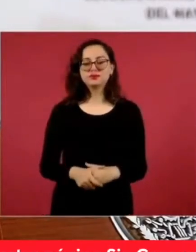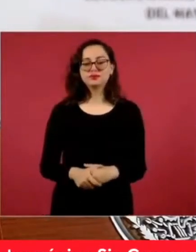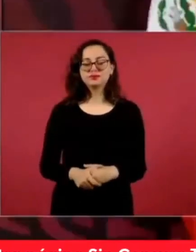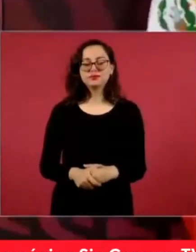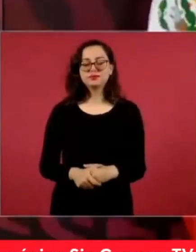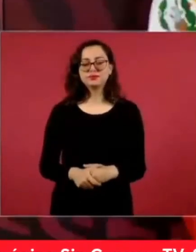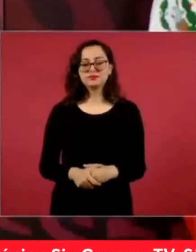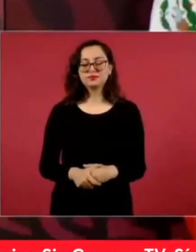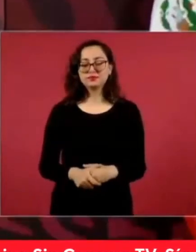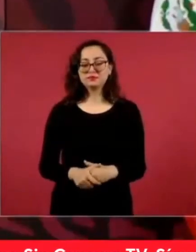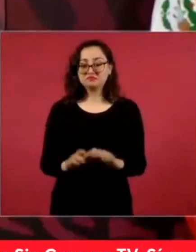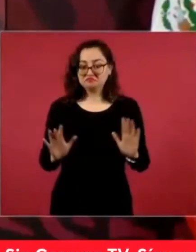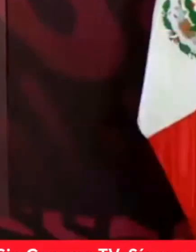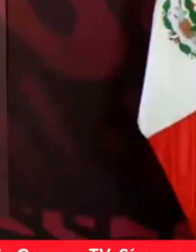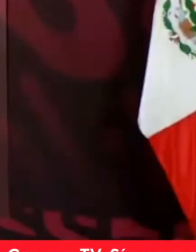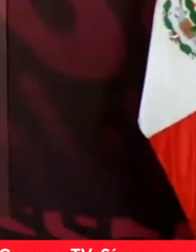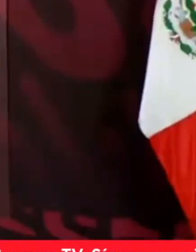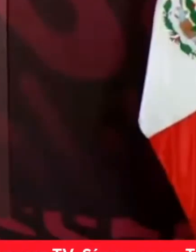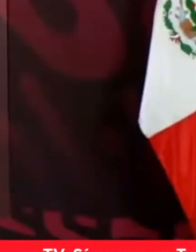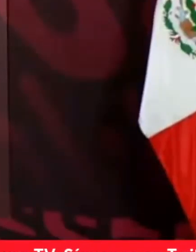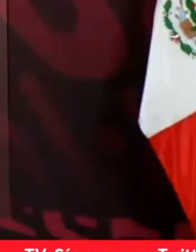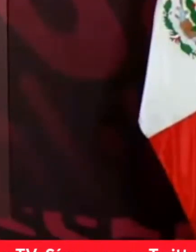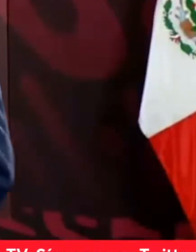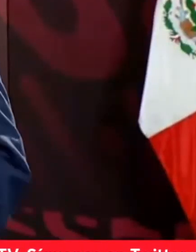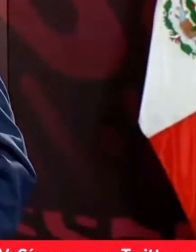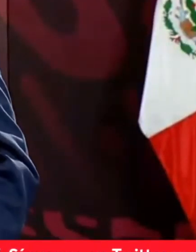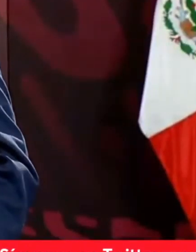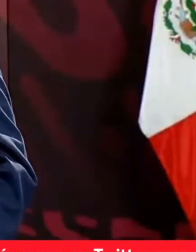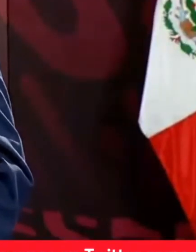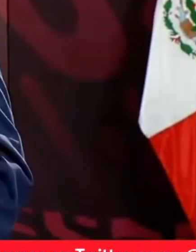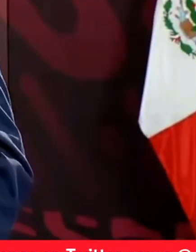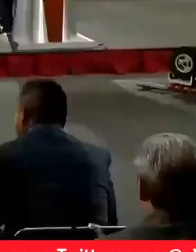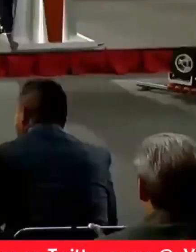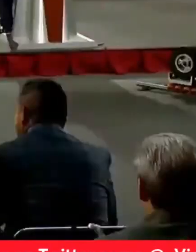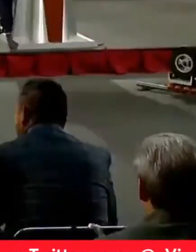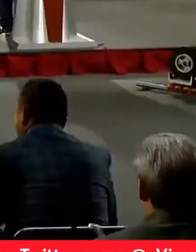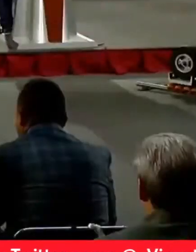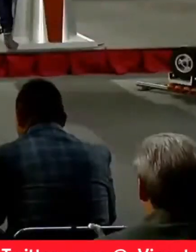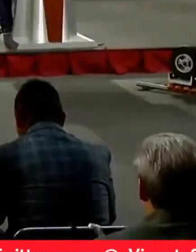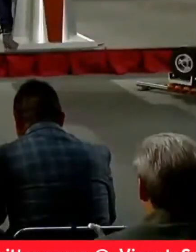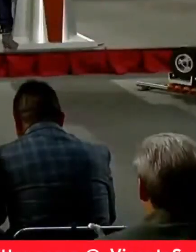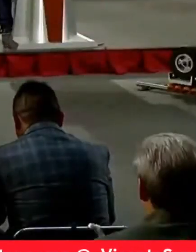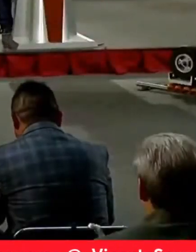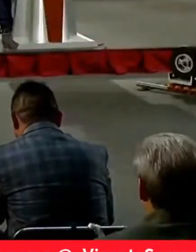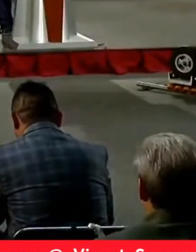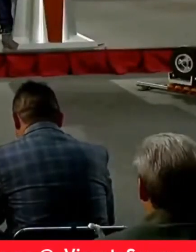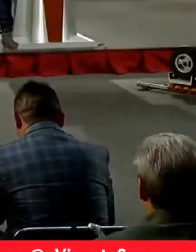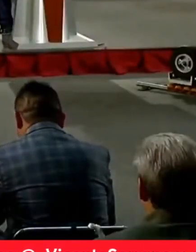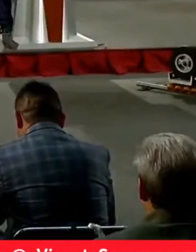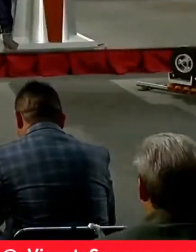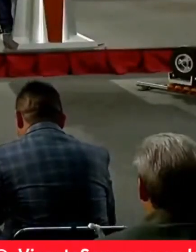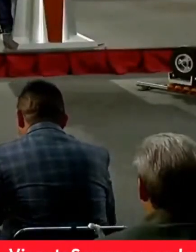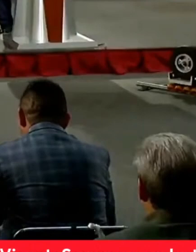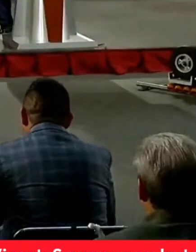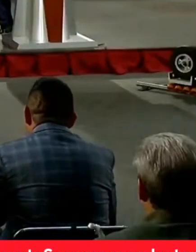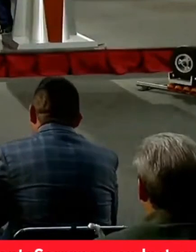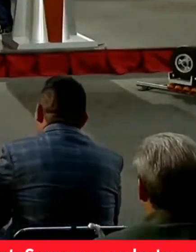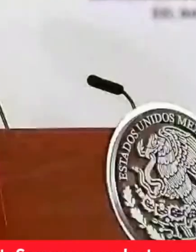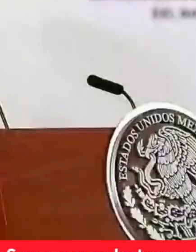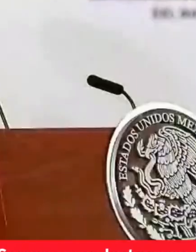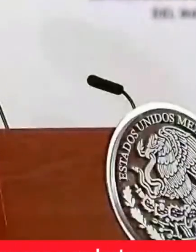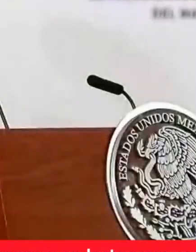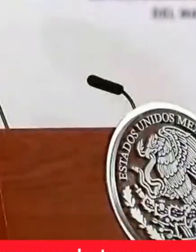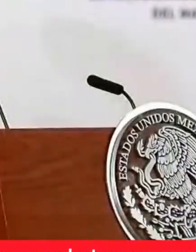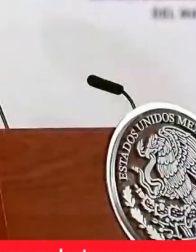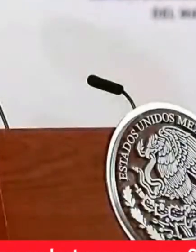Pero ya que andamos comparando, ¿ya estás terminando? No, adelante. Ahora, ya que estamos comparando, miren